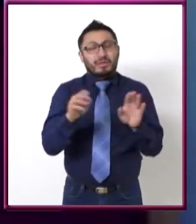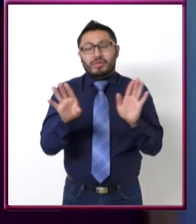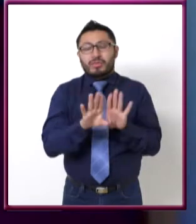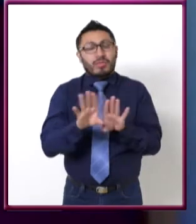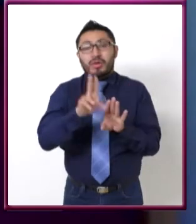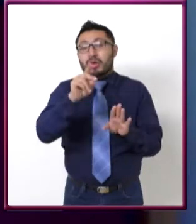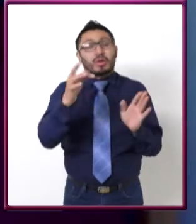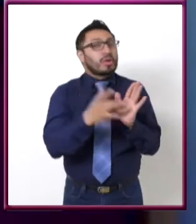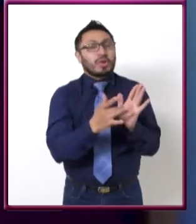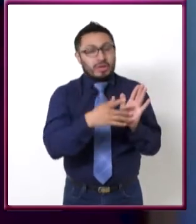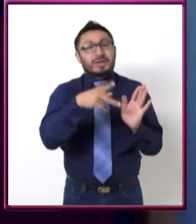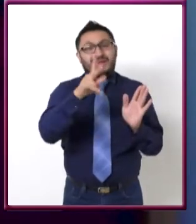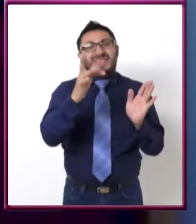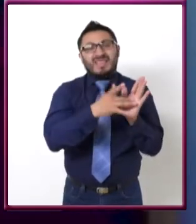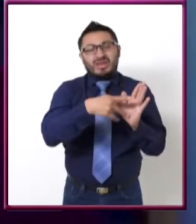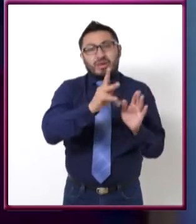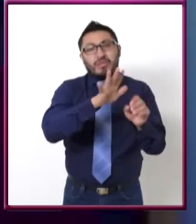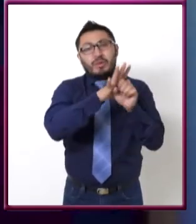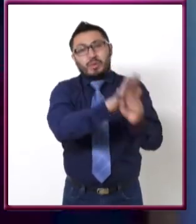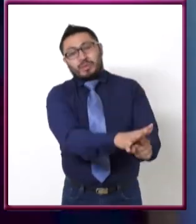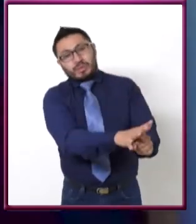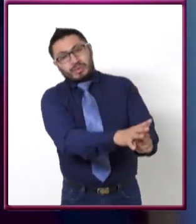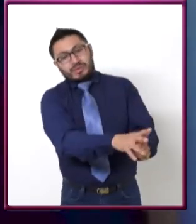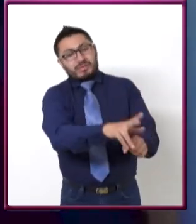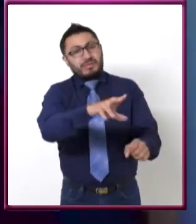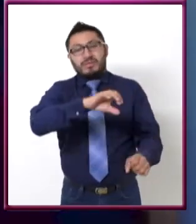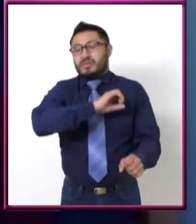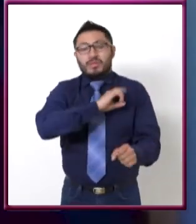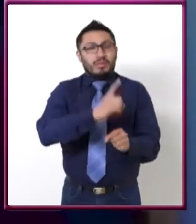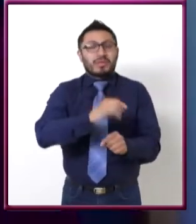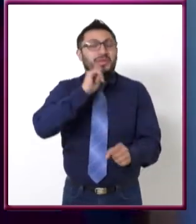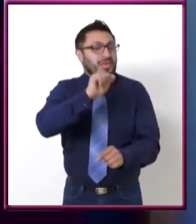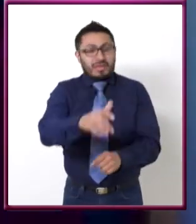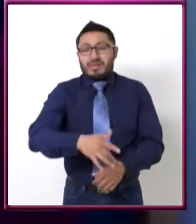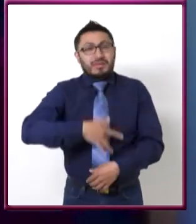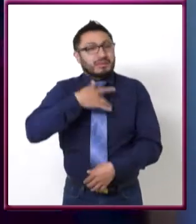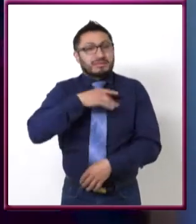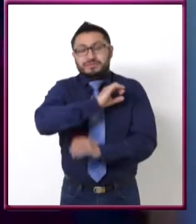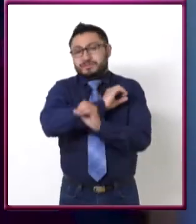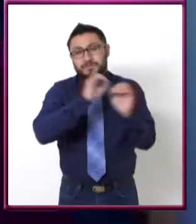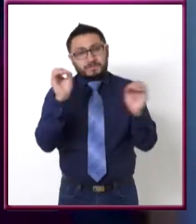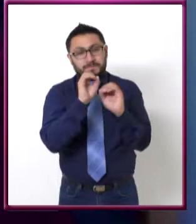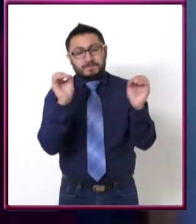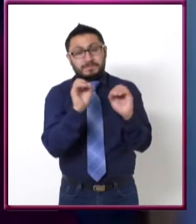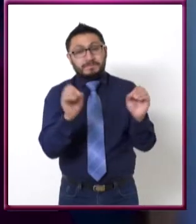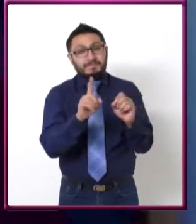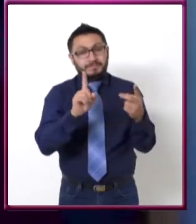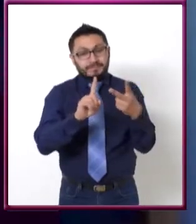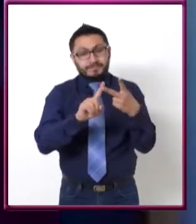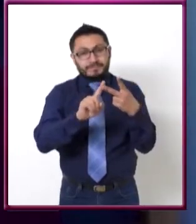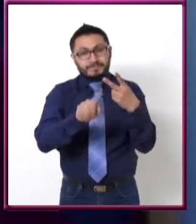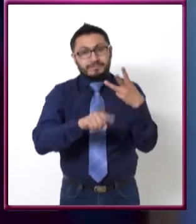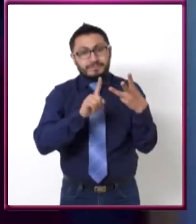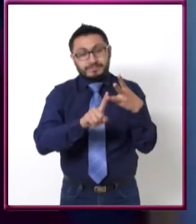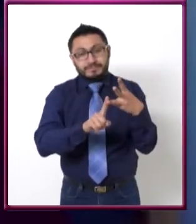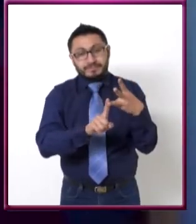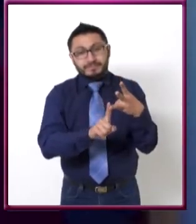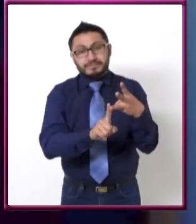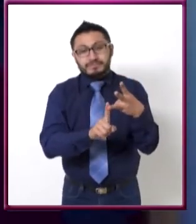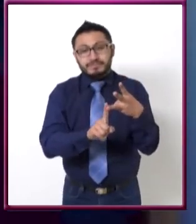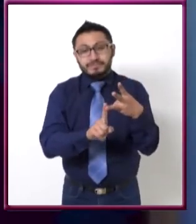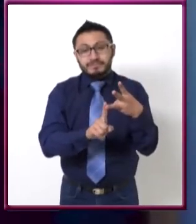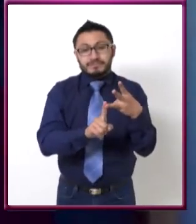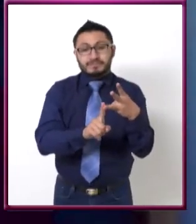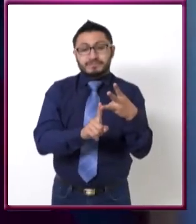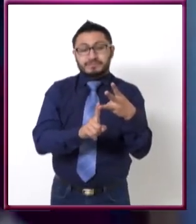toque, sino que toco pero reprimo, no me doy chance de sentir, ¿sí? Y la tercera tiene que